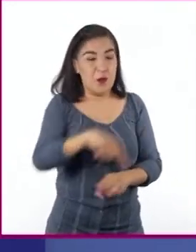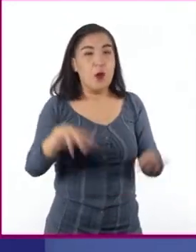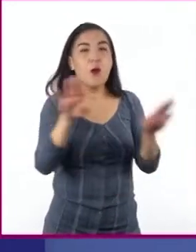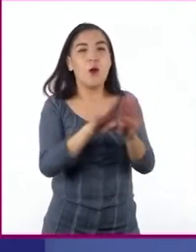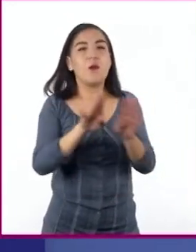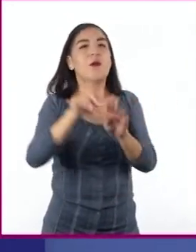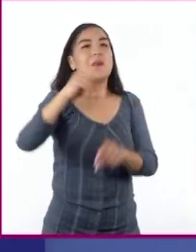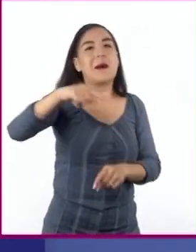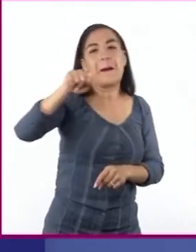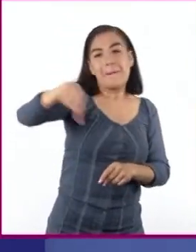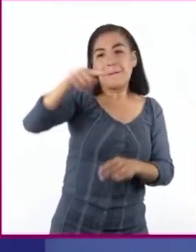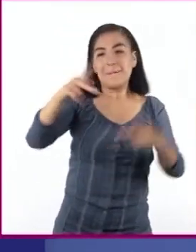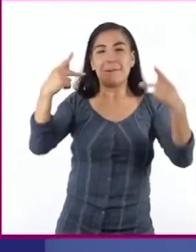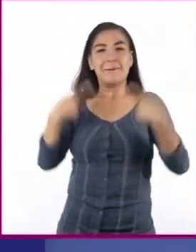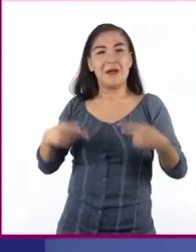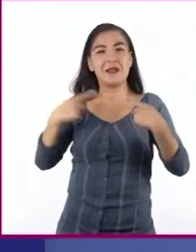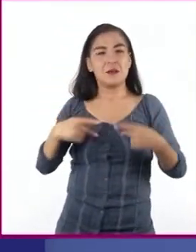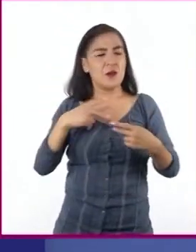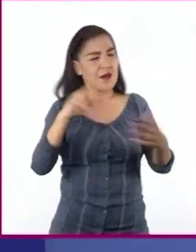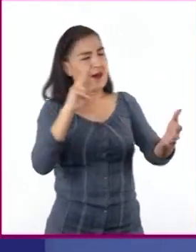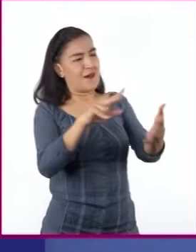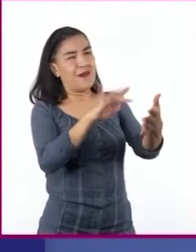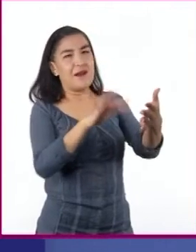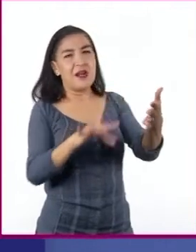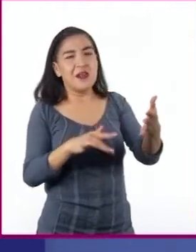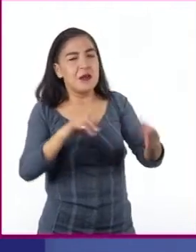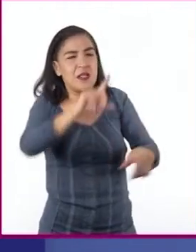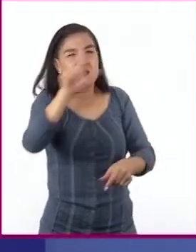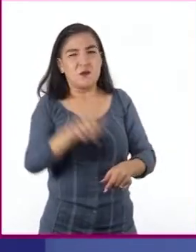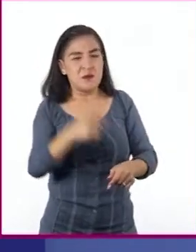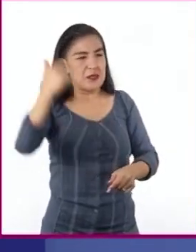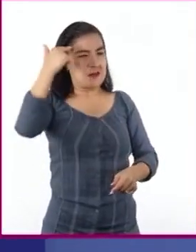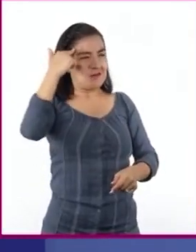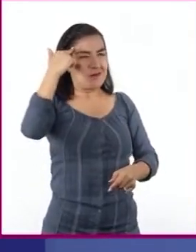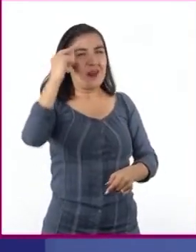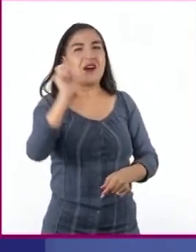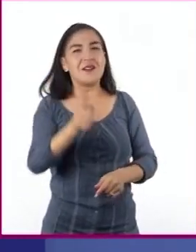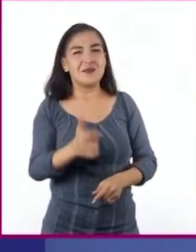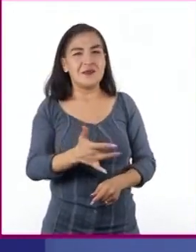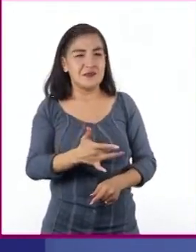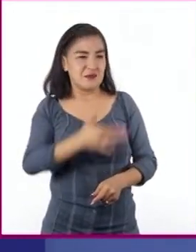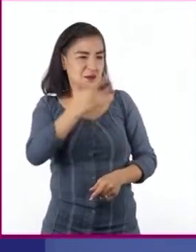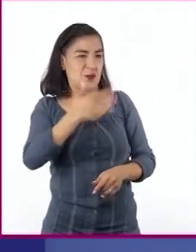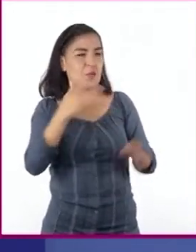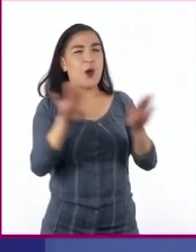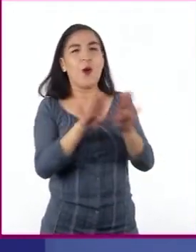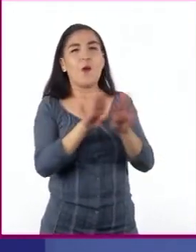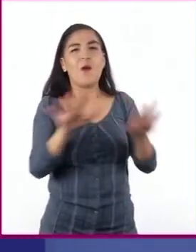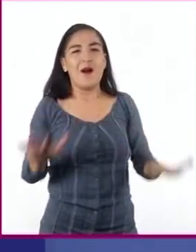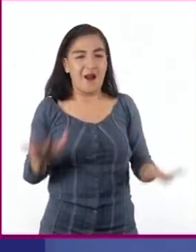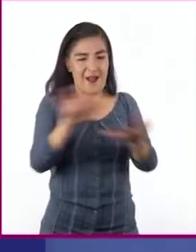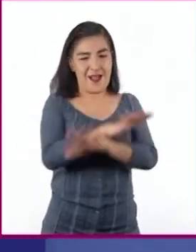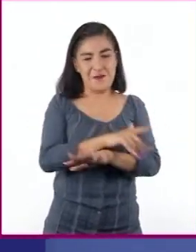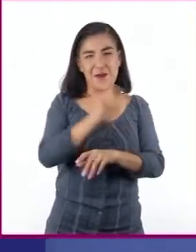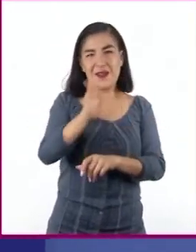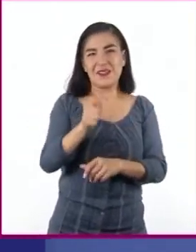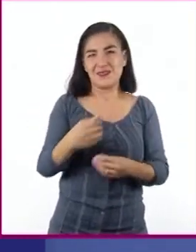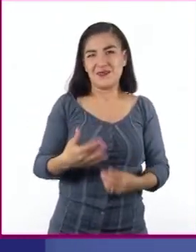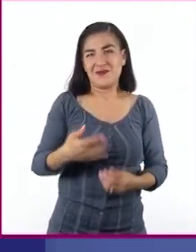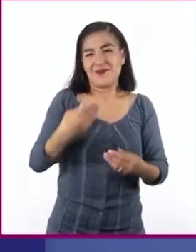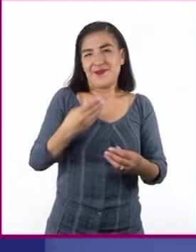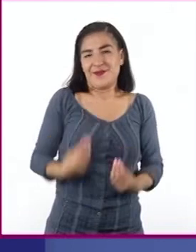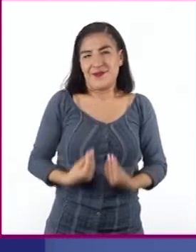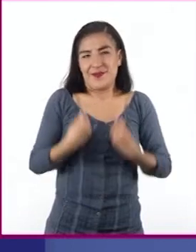las personas encajen o se encasillen en determinado estilo de vida. Esta